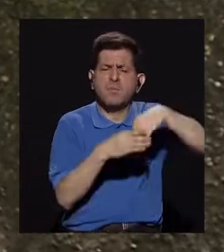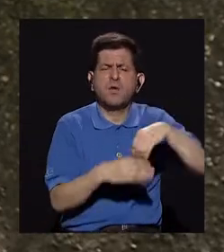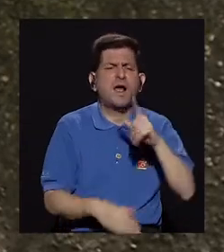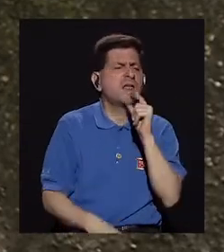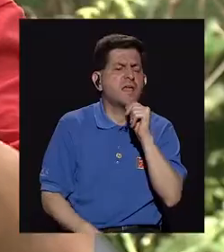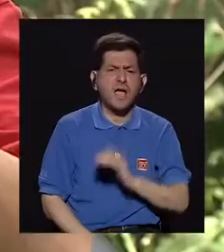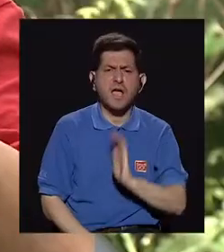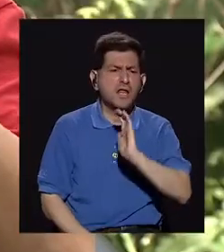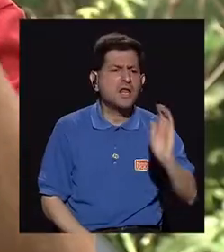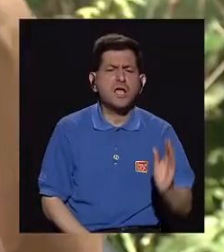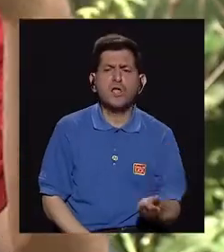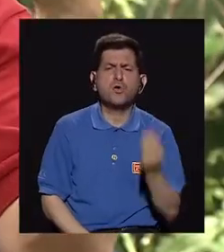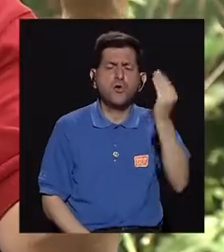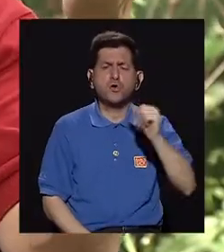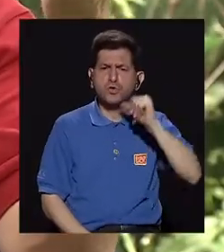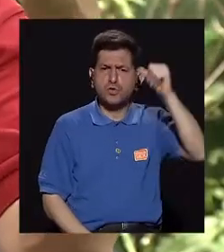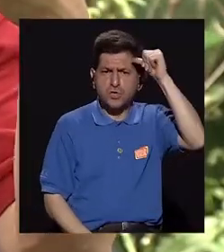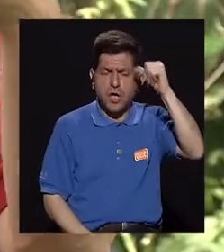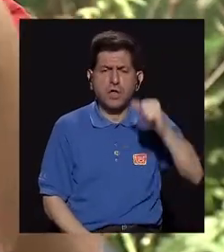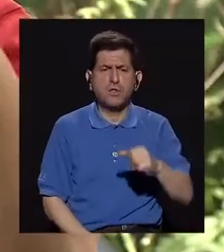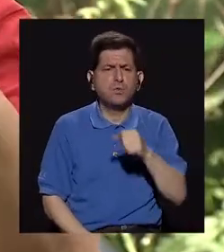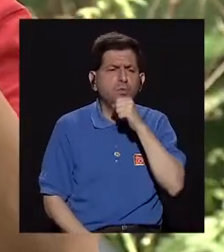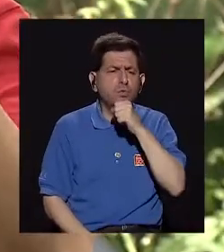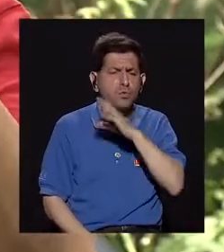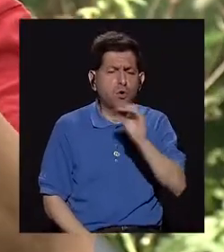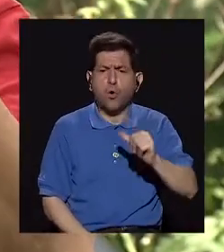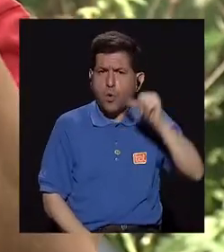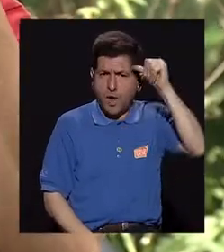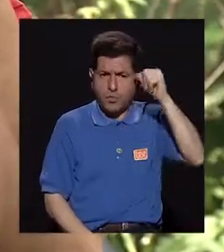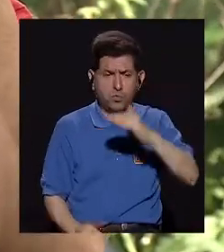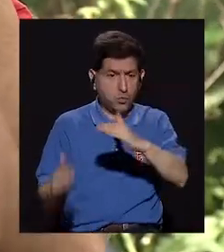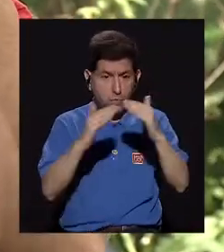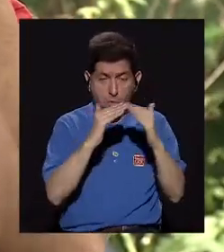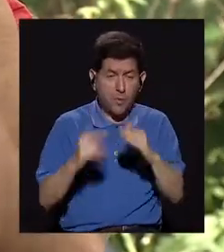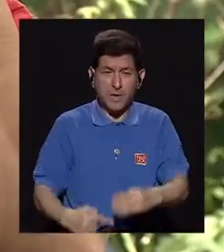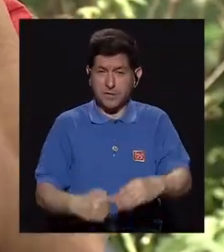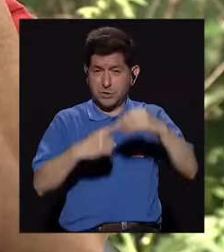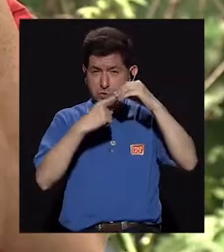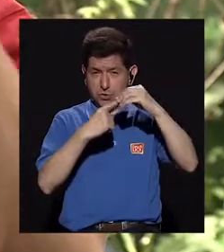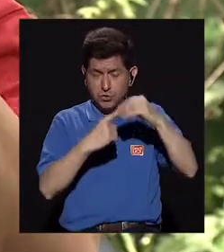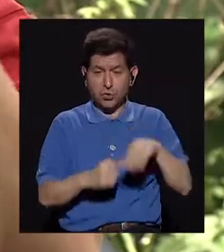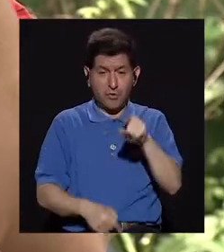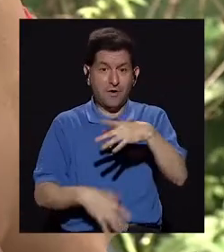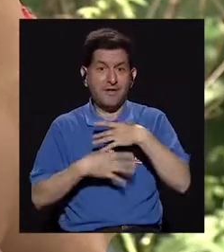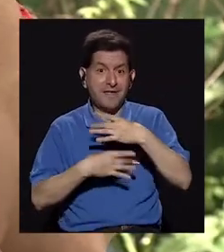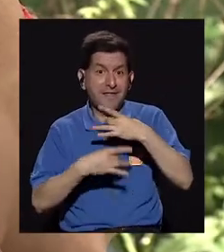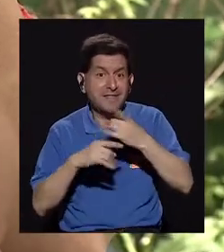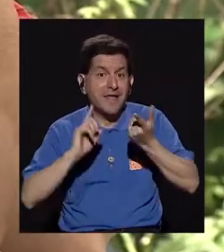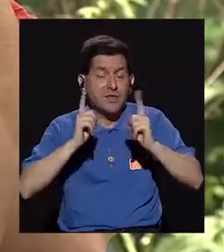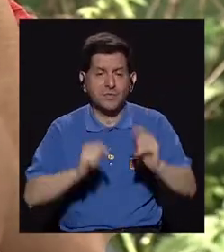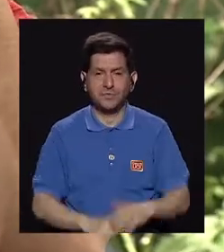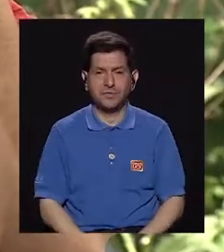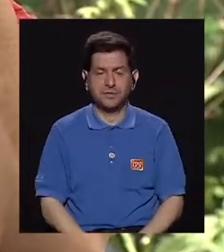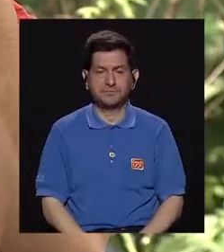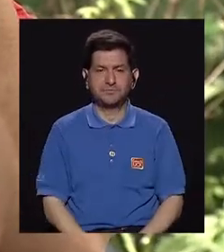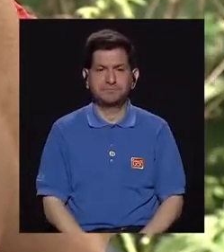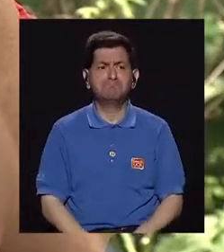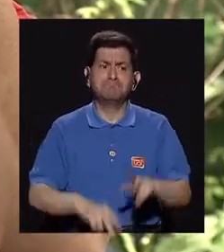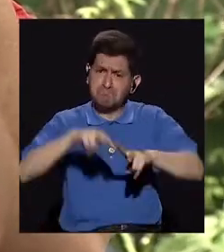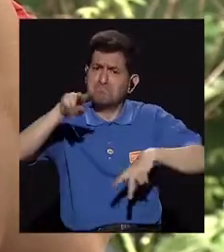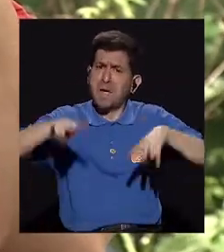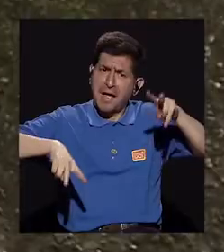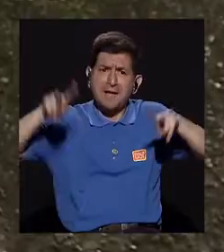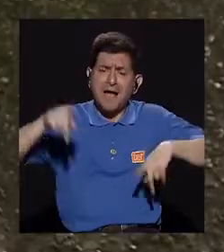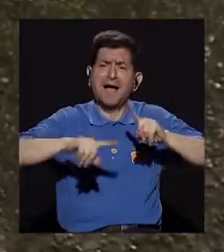involucran? ¿Niños, jóvenes, adultos mayores, adultos? ¿Cuál es la población que más enganchaba con ustedes? Pues